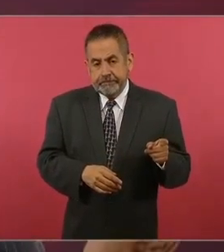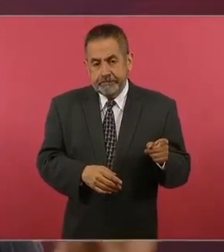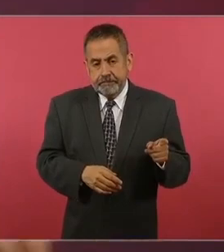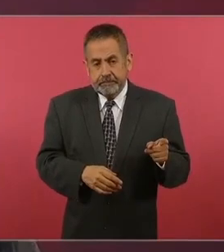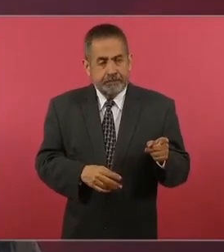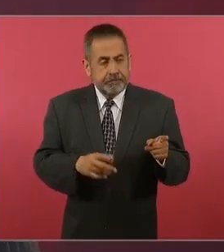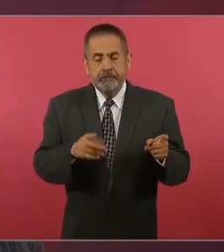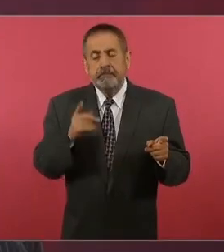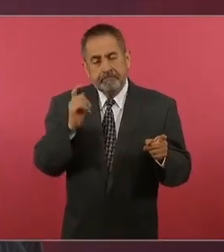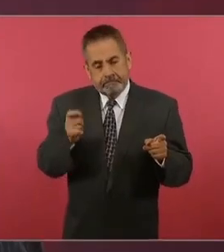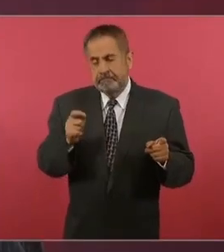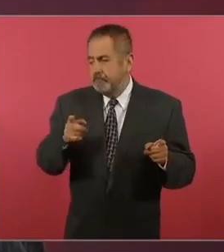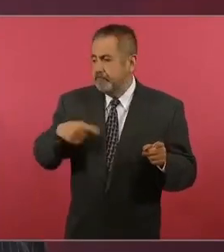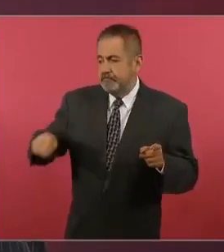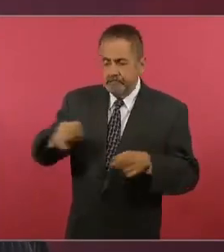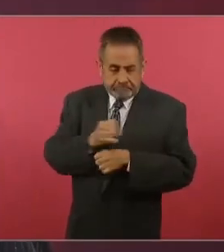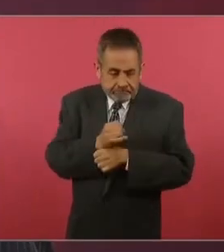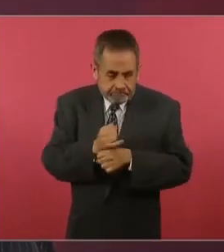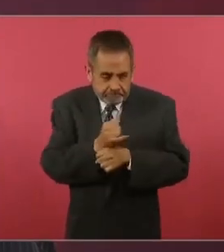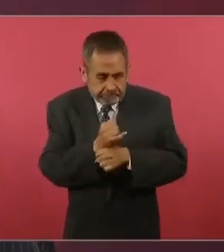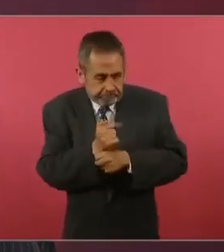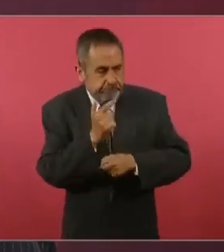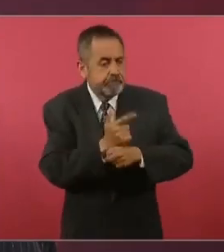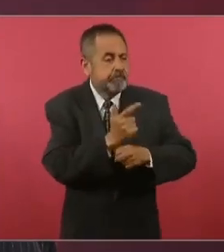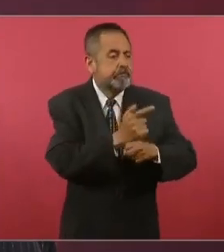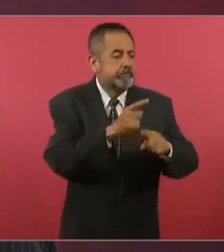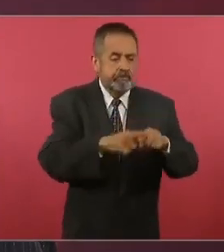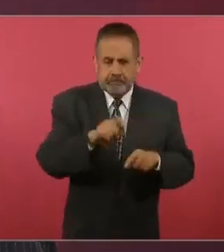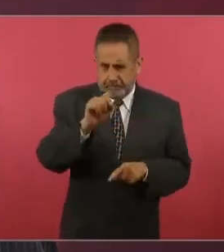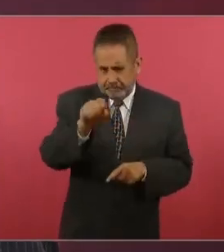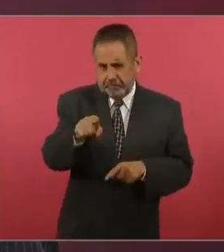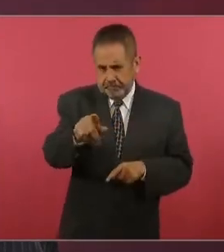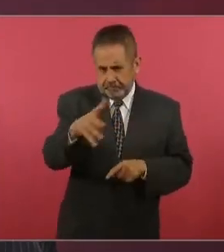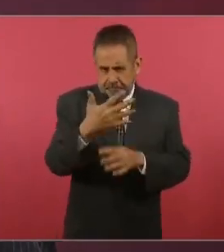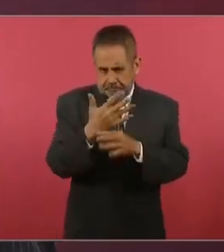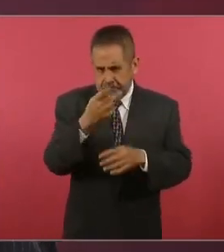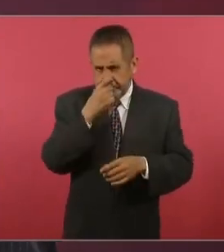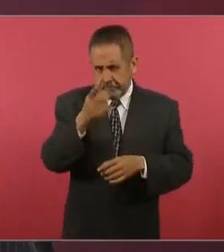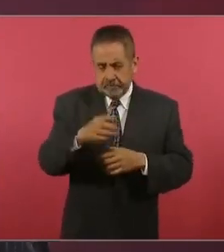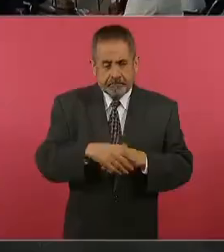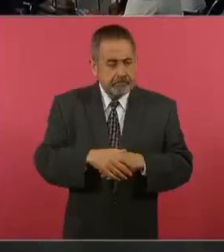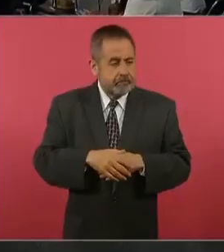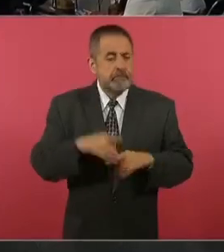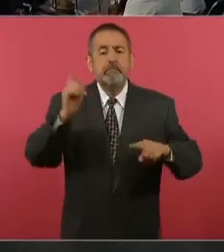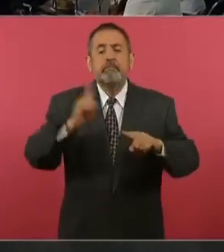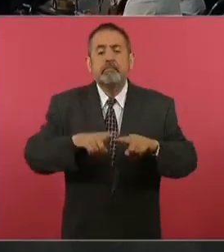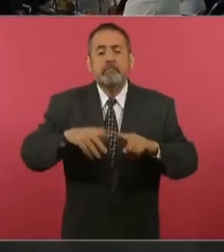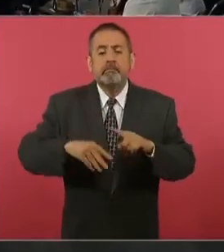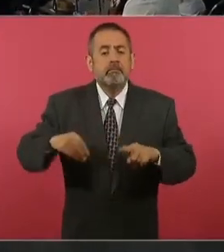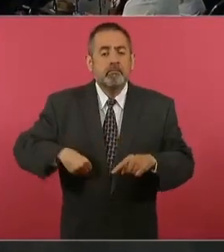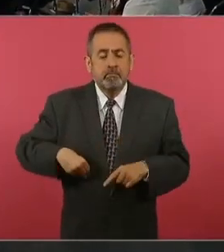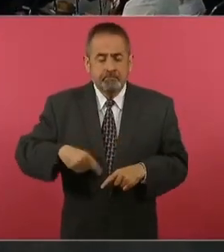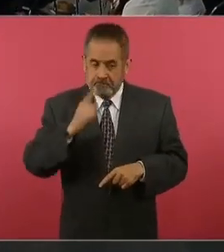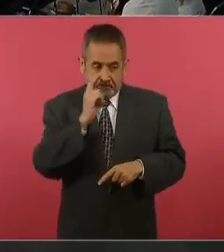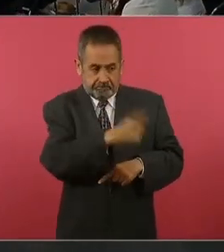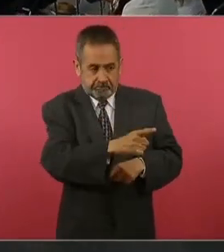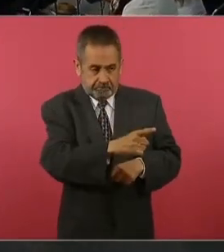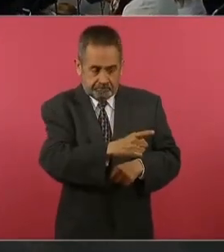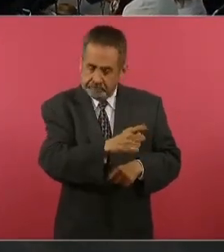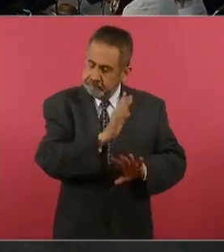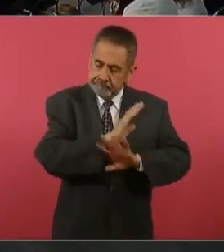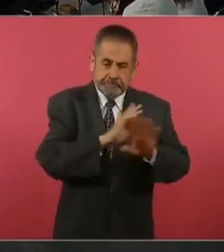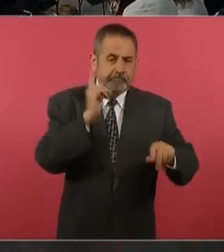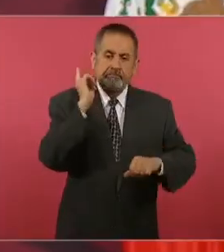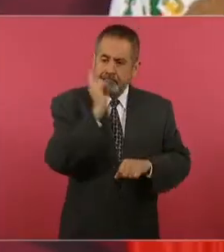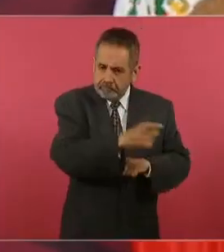hacer la investigación como tú lo estás planteando, fincar responsabilidades y ver si